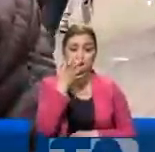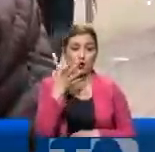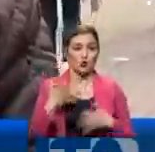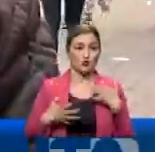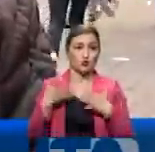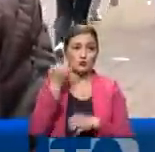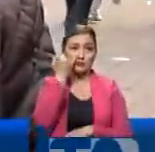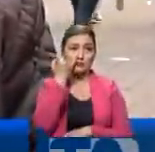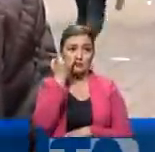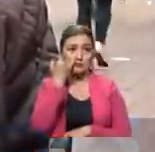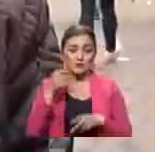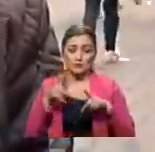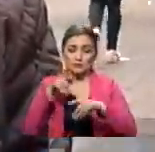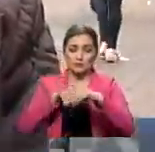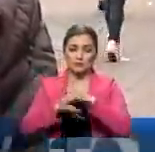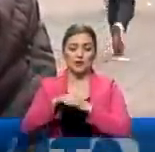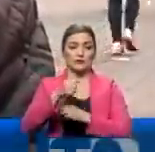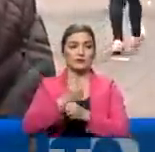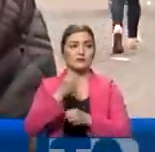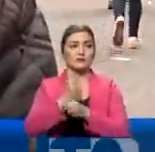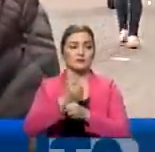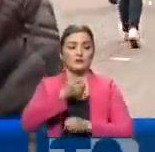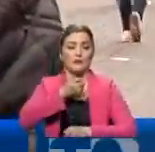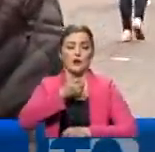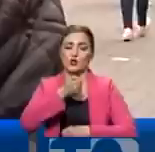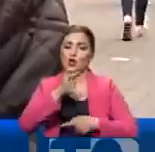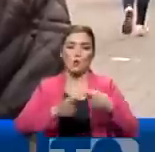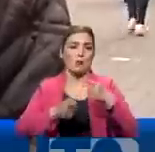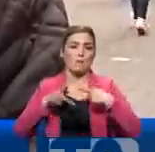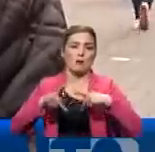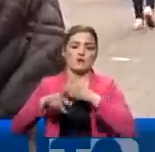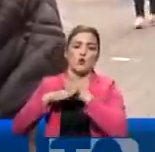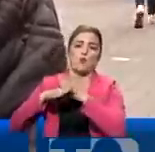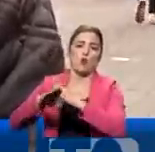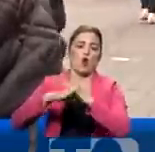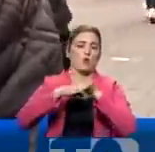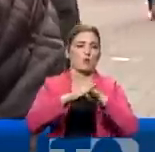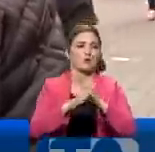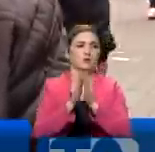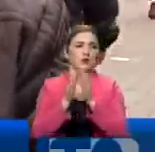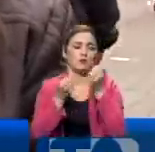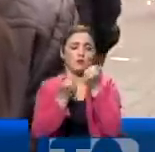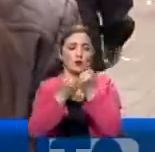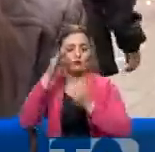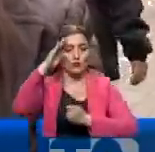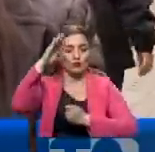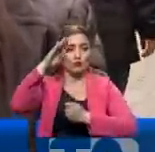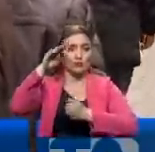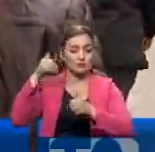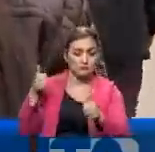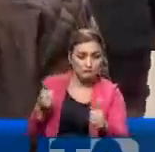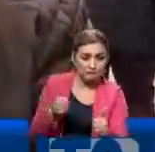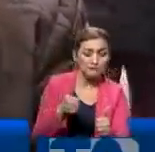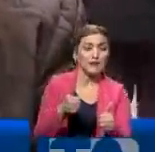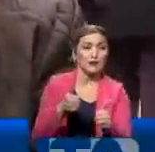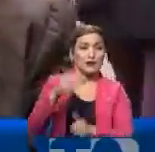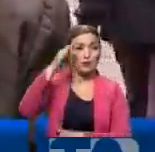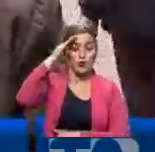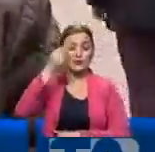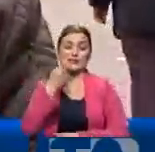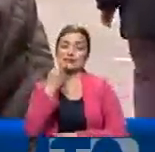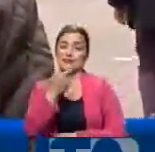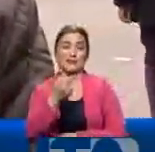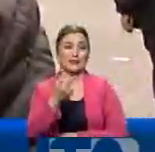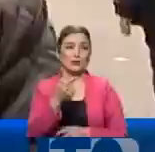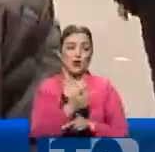los indígenas, que no nos permiten realizar nuestro trabajo. Al pedir también un poco de apoyo a la policía para podernos acercar a ese lugar, dijeron que